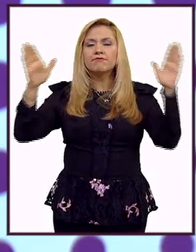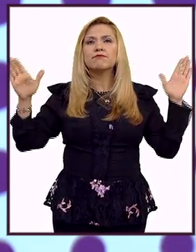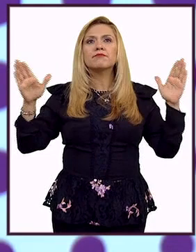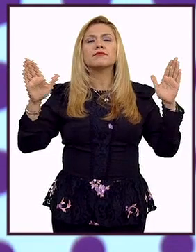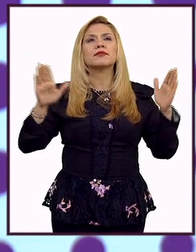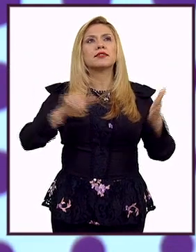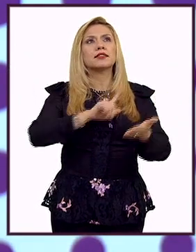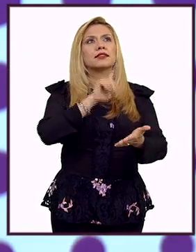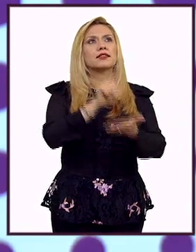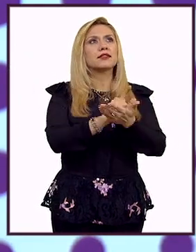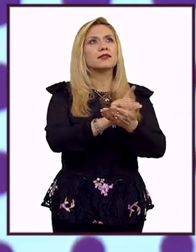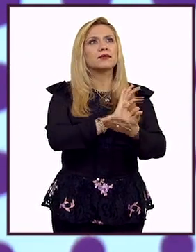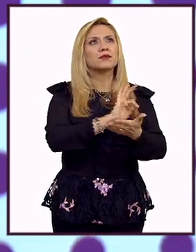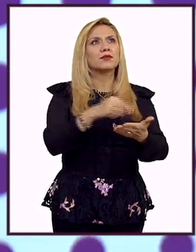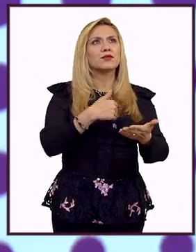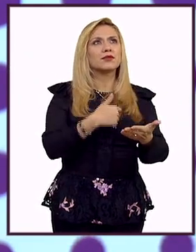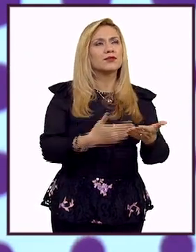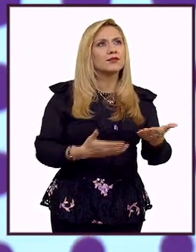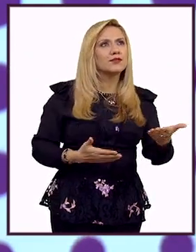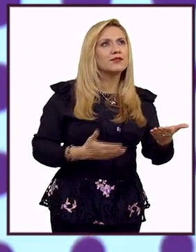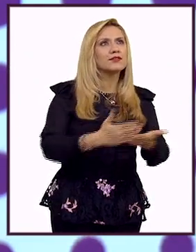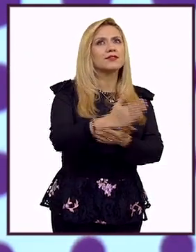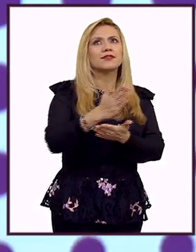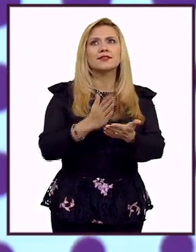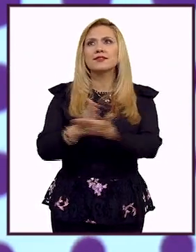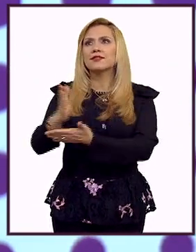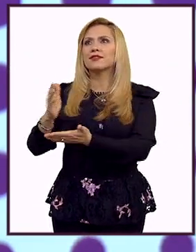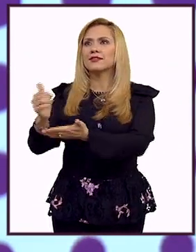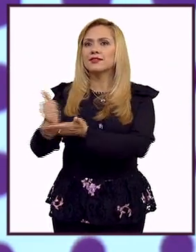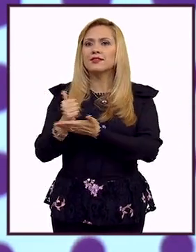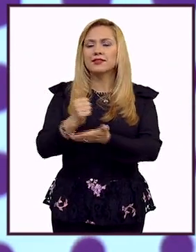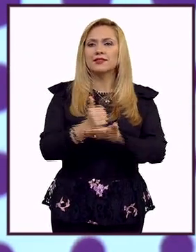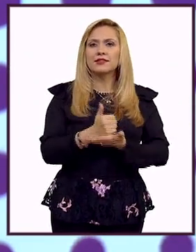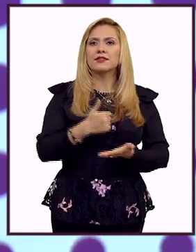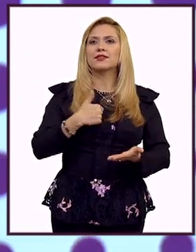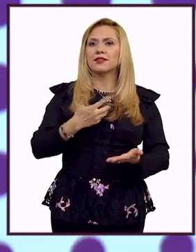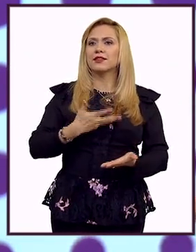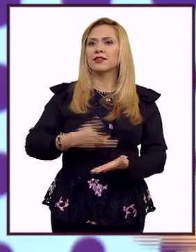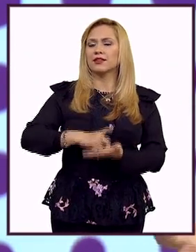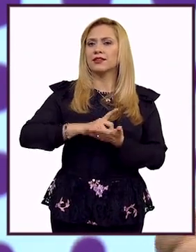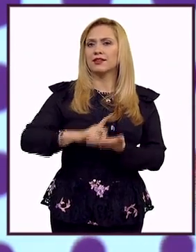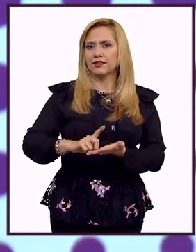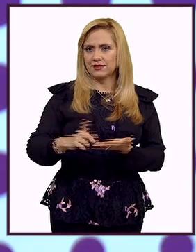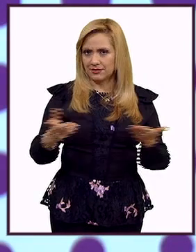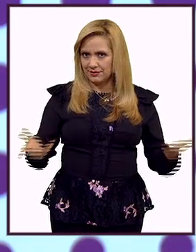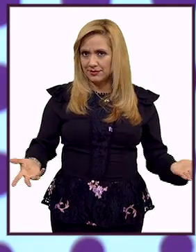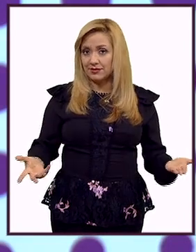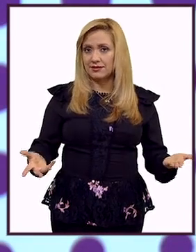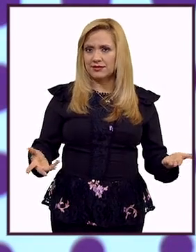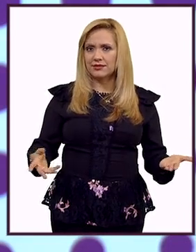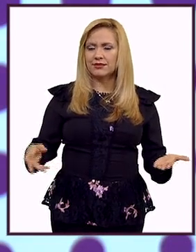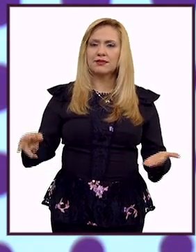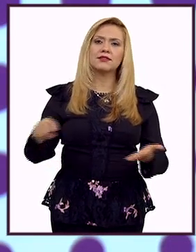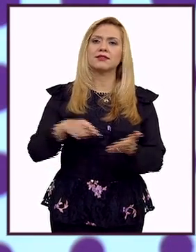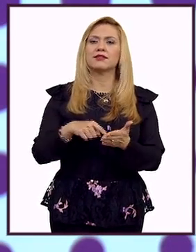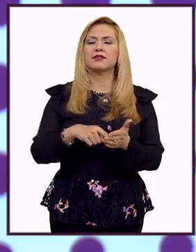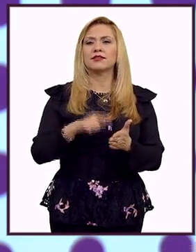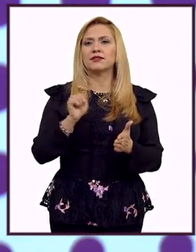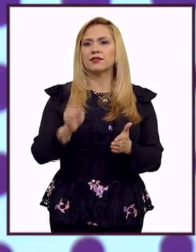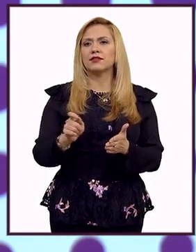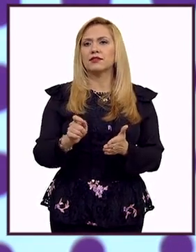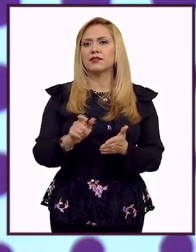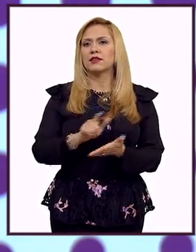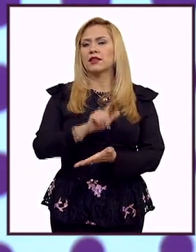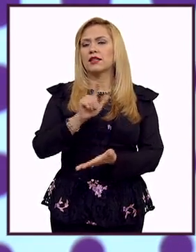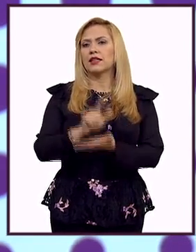la declaración. Y es que a pesar de que no constituye un tratado en sí mismo, digamos un instrumento de derecho